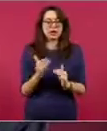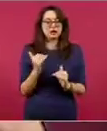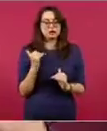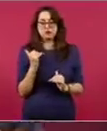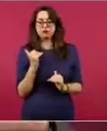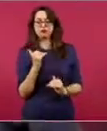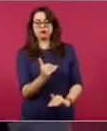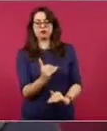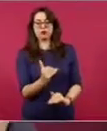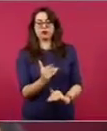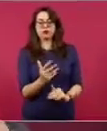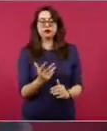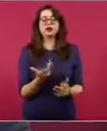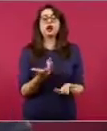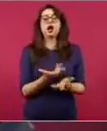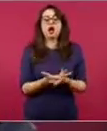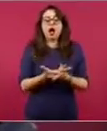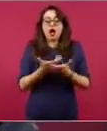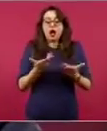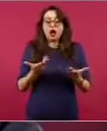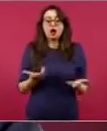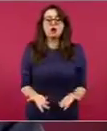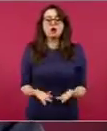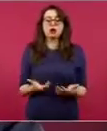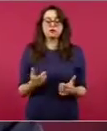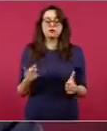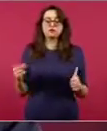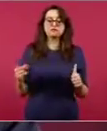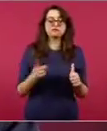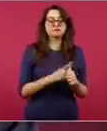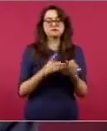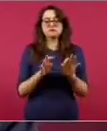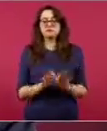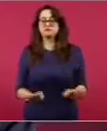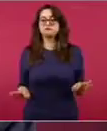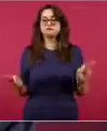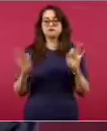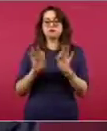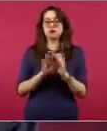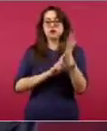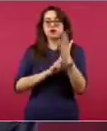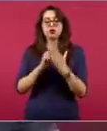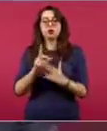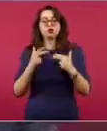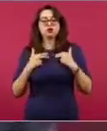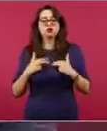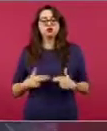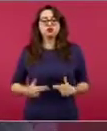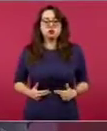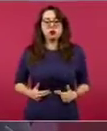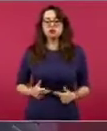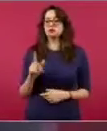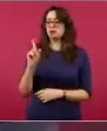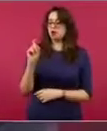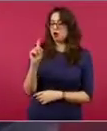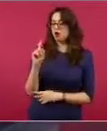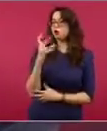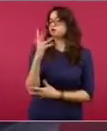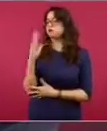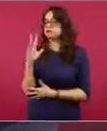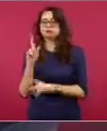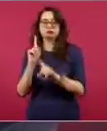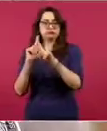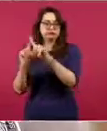minera, ahora se le da preferencia al derecho humano al agua, y atendimos y atendieron desde